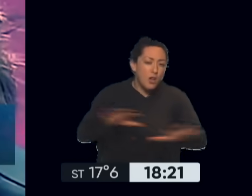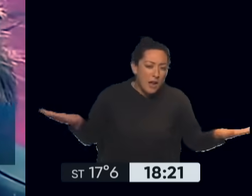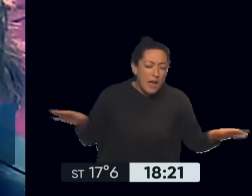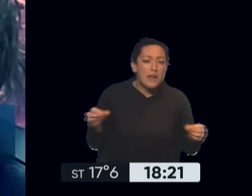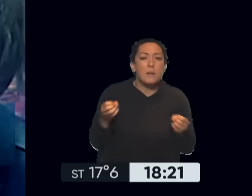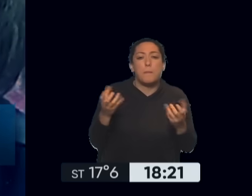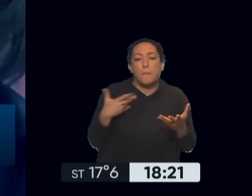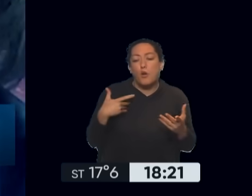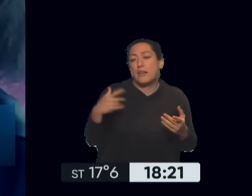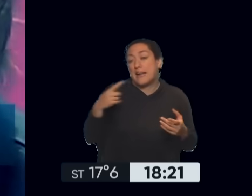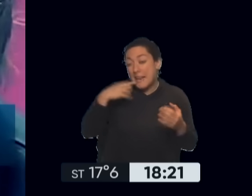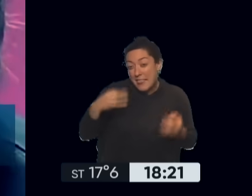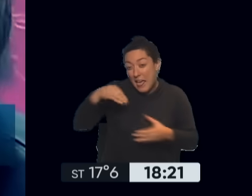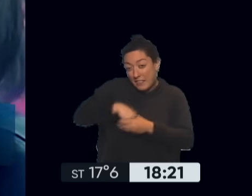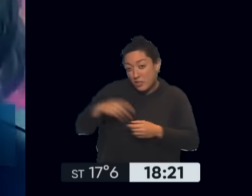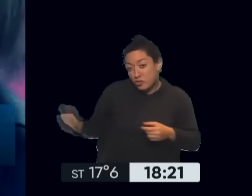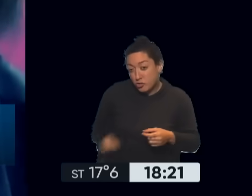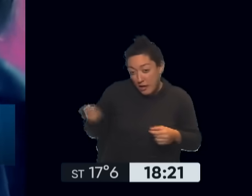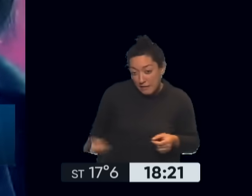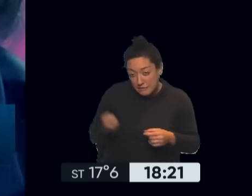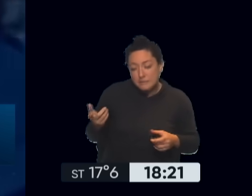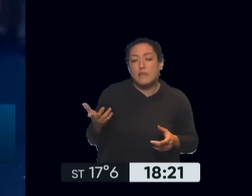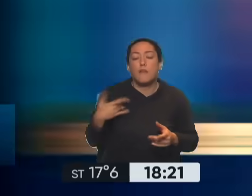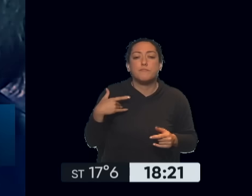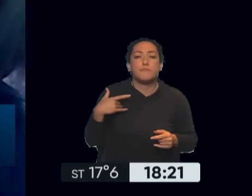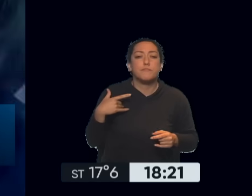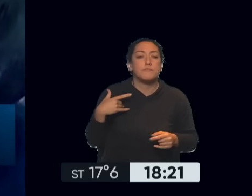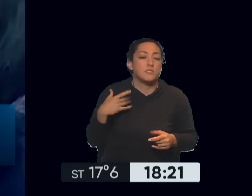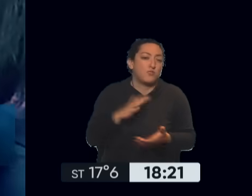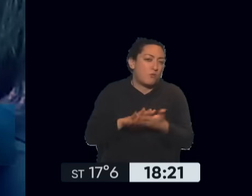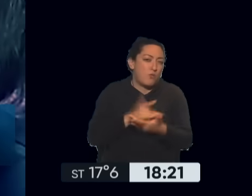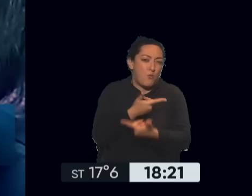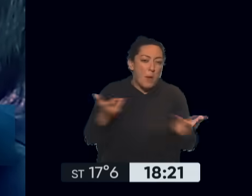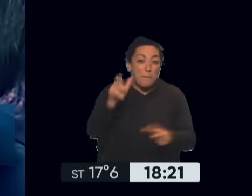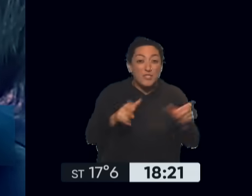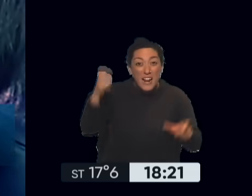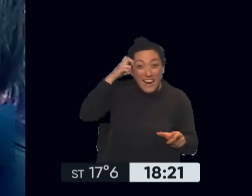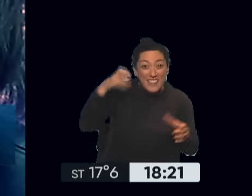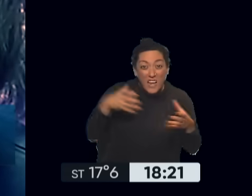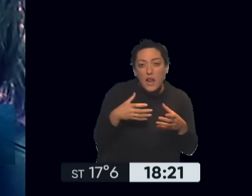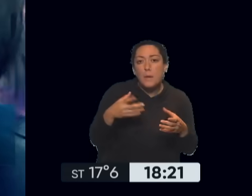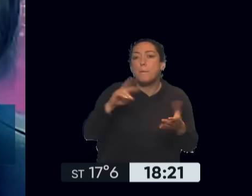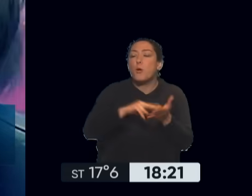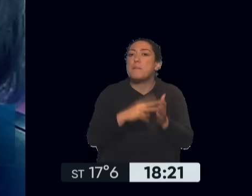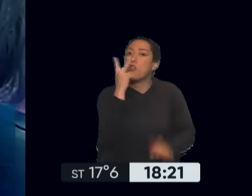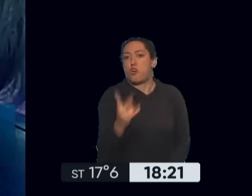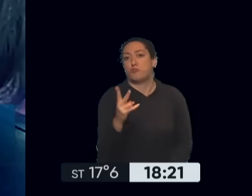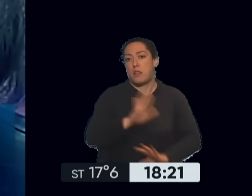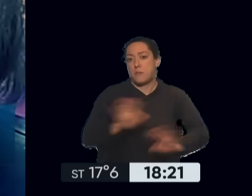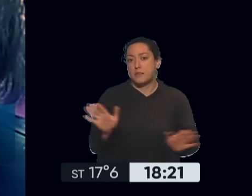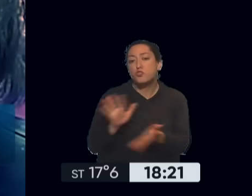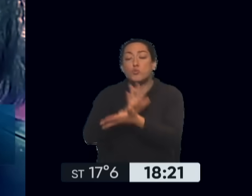son la Internacional Socialista. Son parte del enemigo. Eso no tienen retorno para mí. Además, los radicales separan los problemas en dos. Los que no